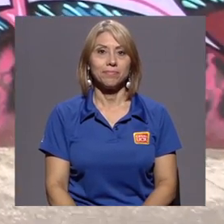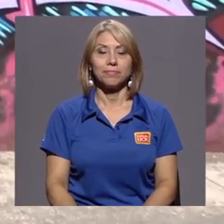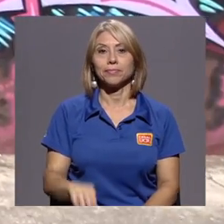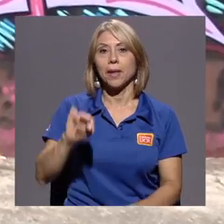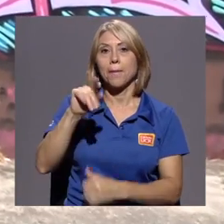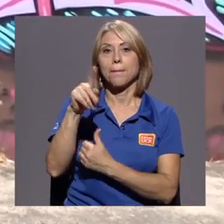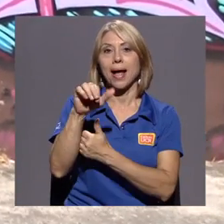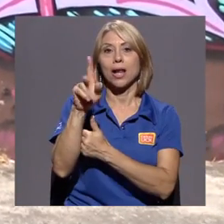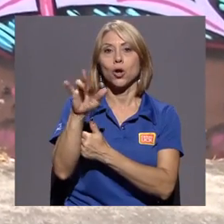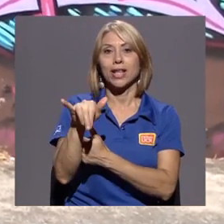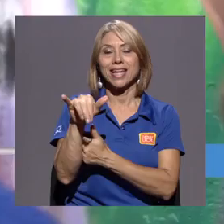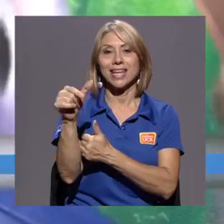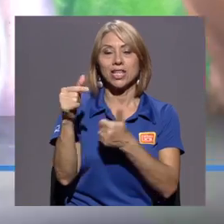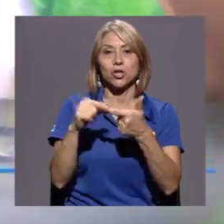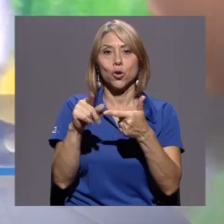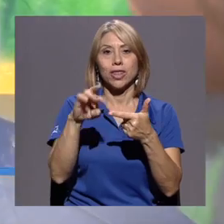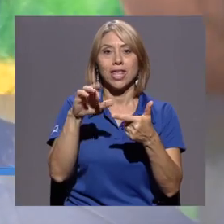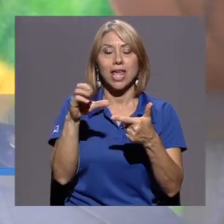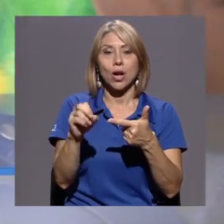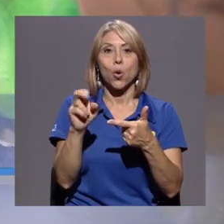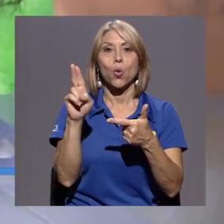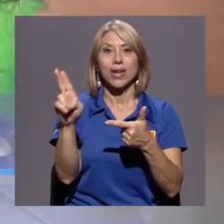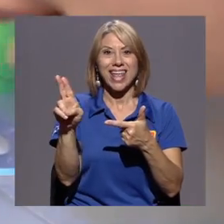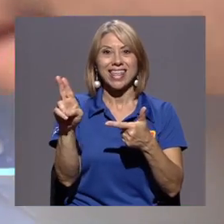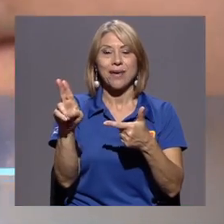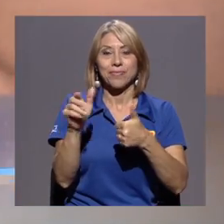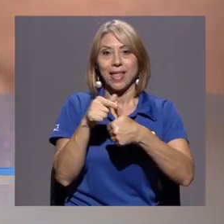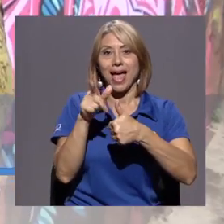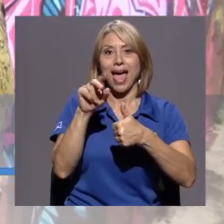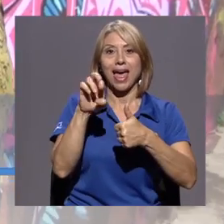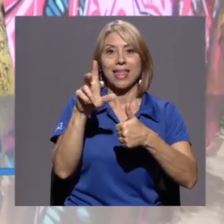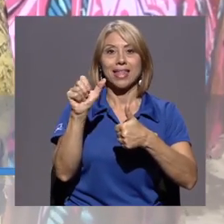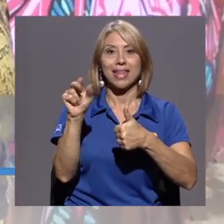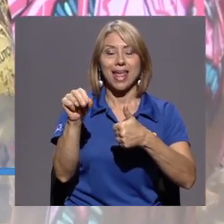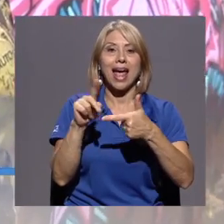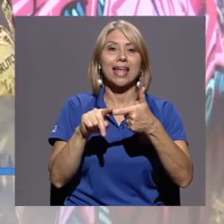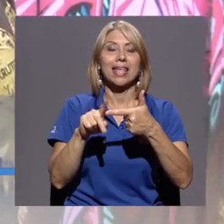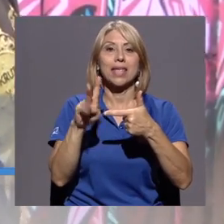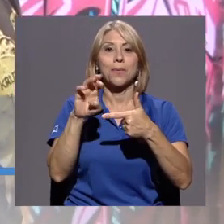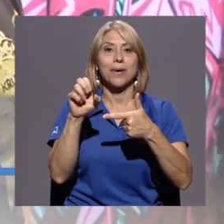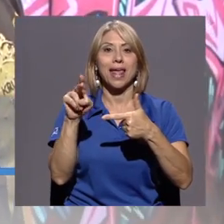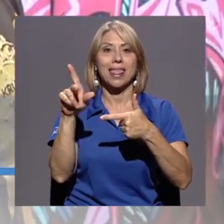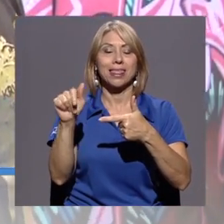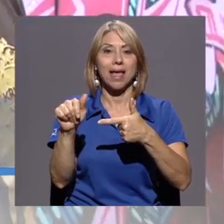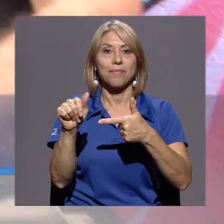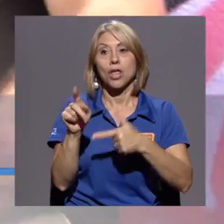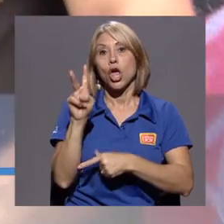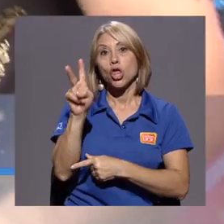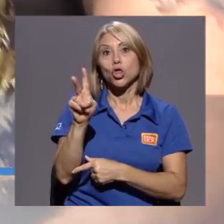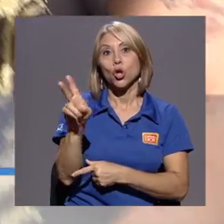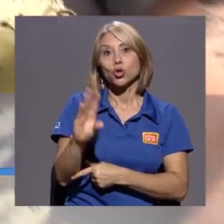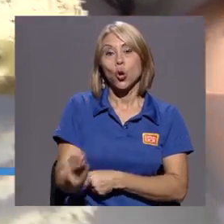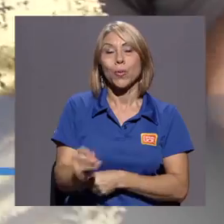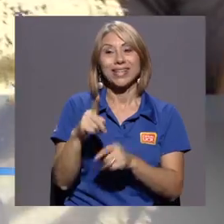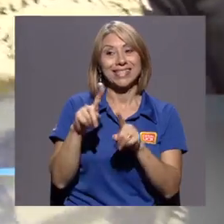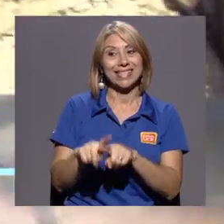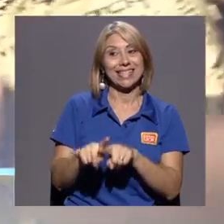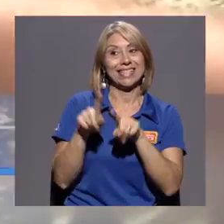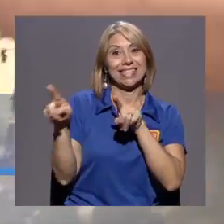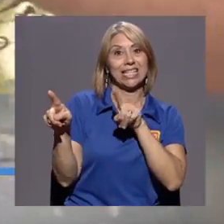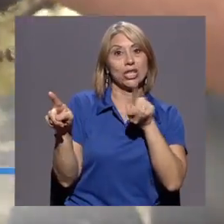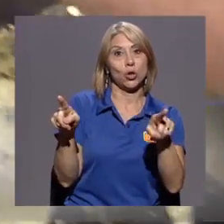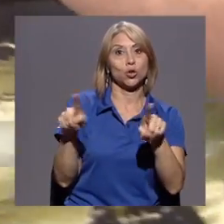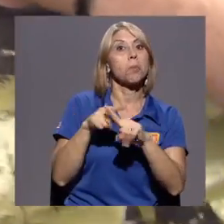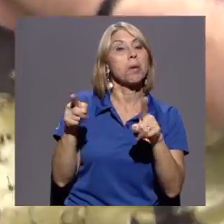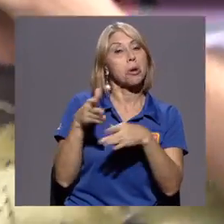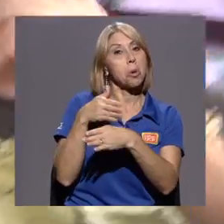Mallory Grillo y Diego Ureña interpretan a Adrián y a Brenda, dos jóvenes muy distintos entre sí, pero que comparten